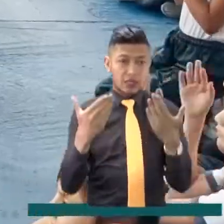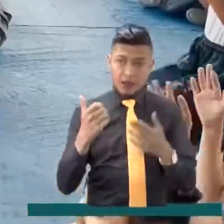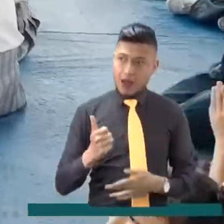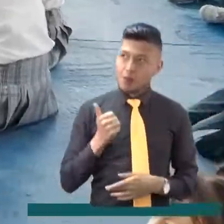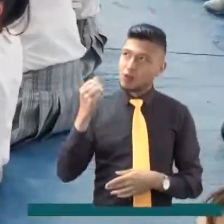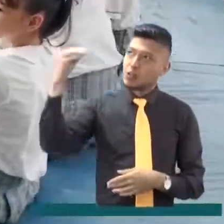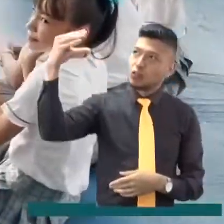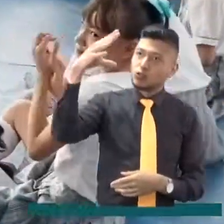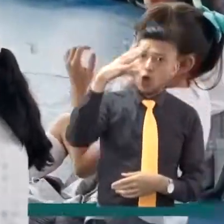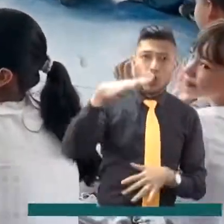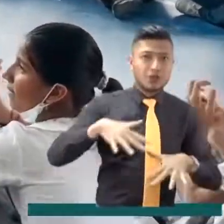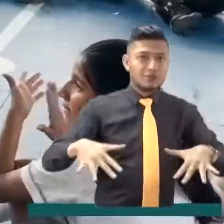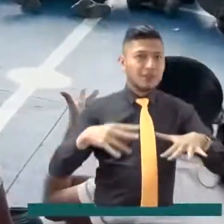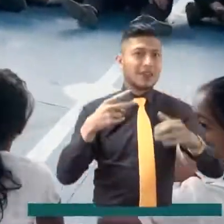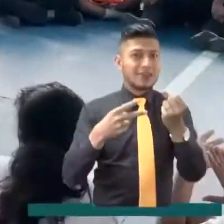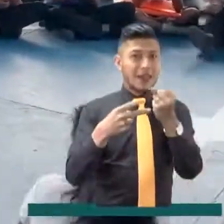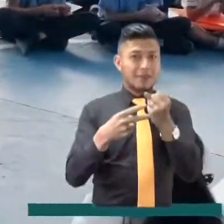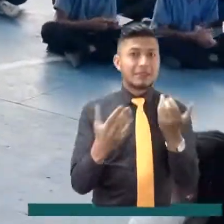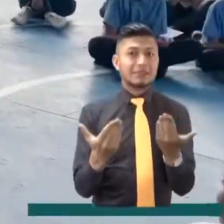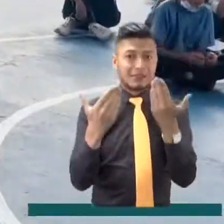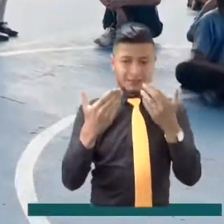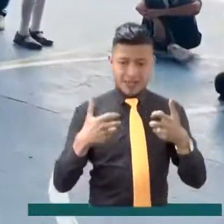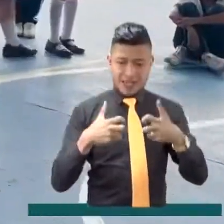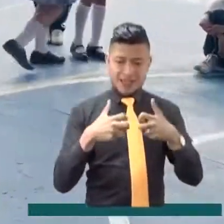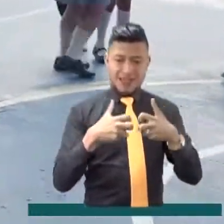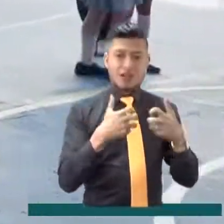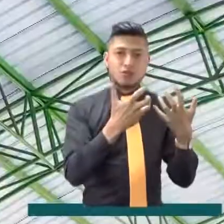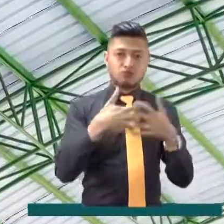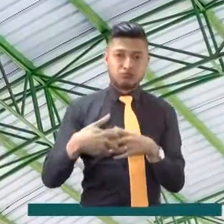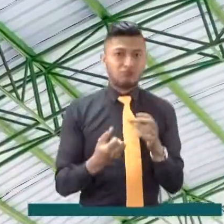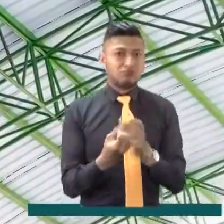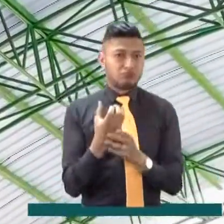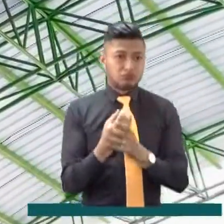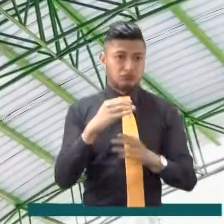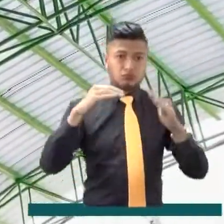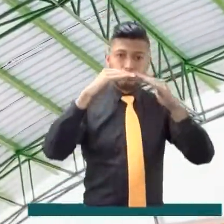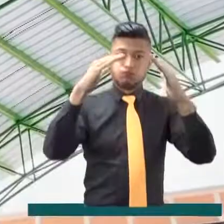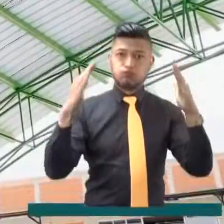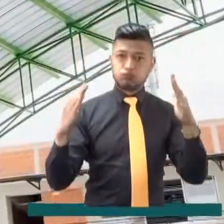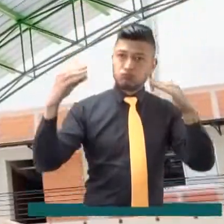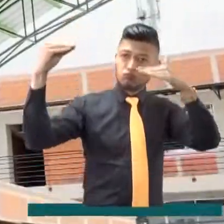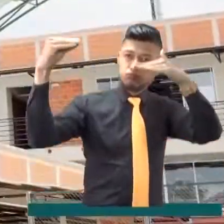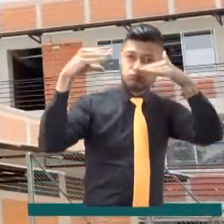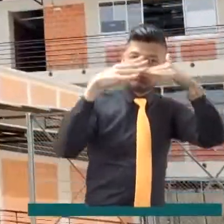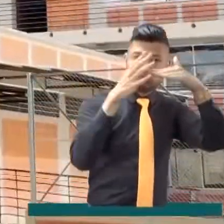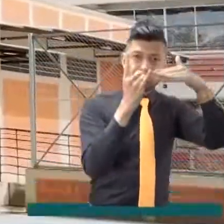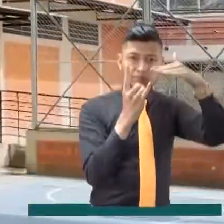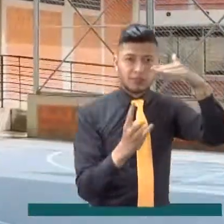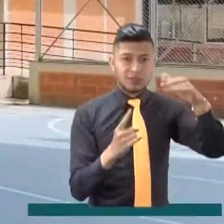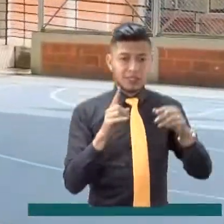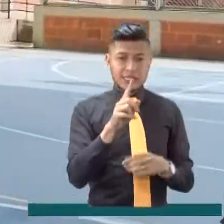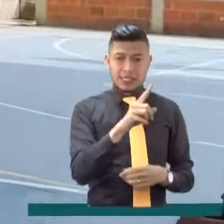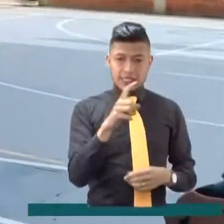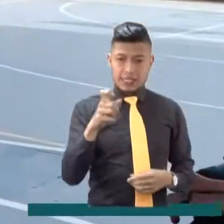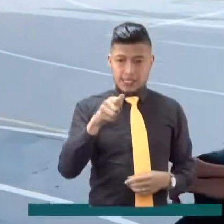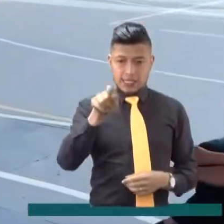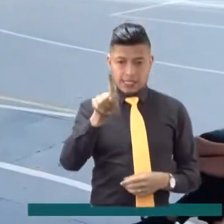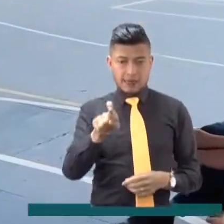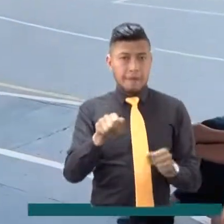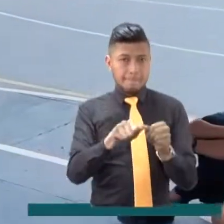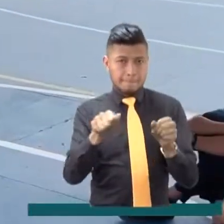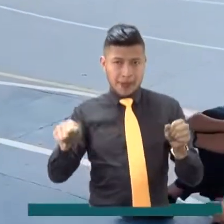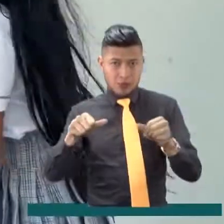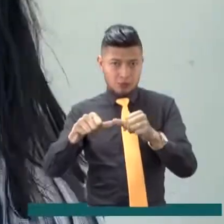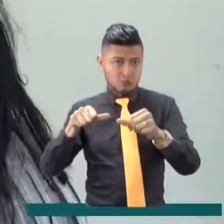Así comenzaron a aprovechar los rayos del sol en Neiva para generar energía por medio de una cubierta fotovoltaica de 617